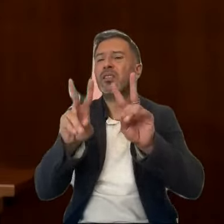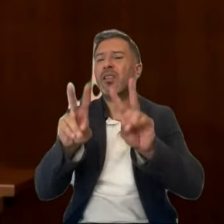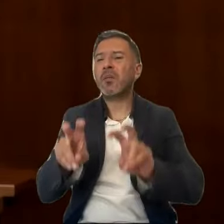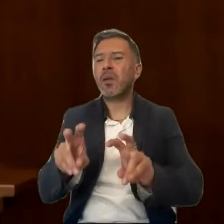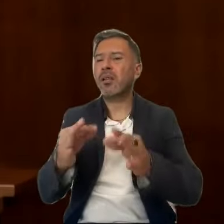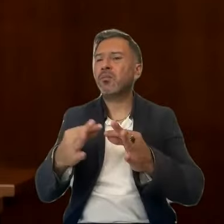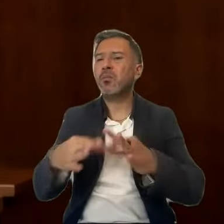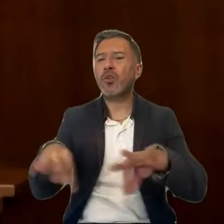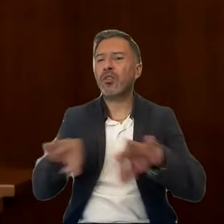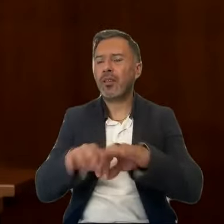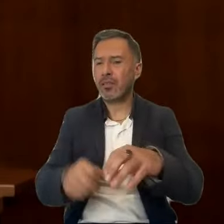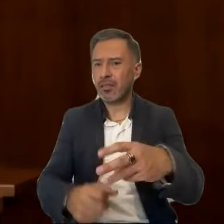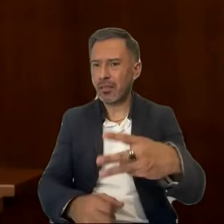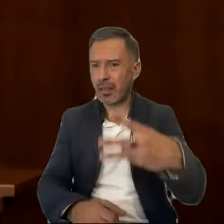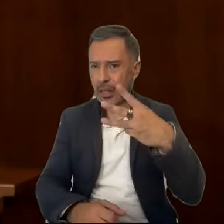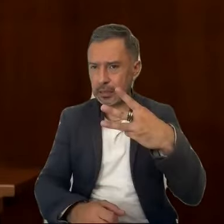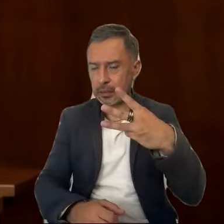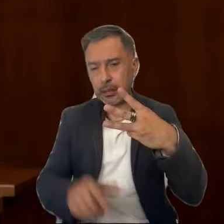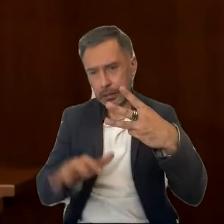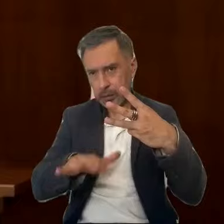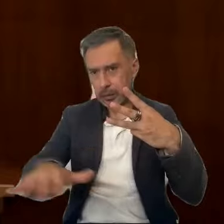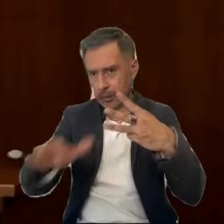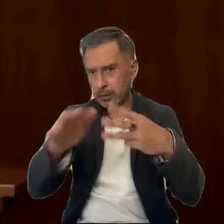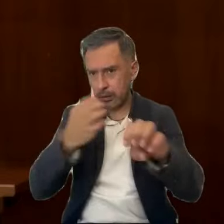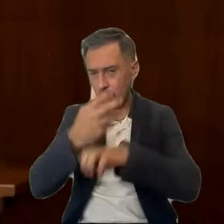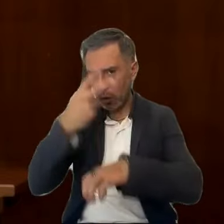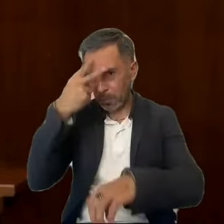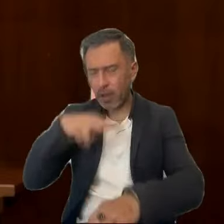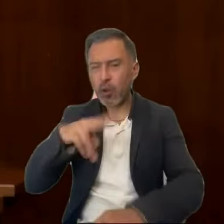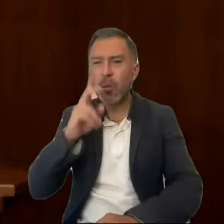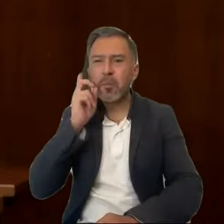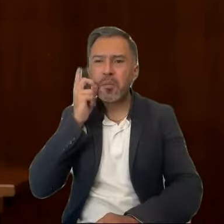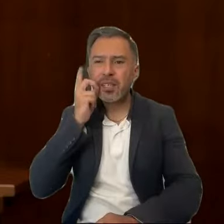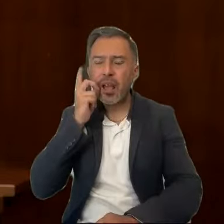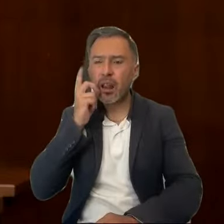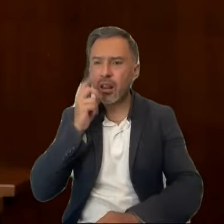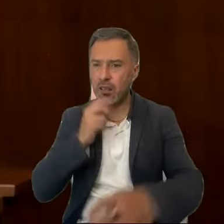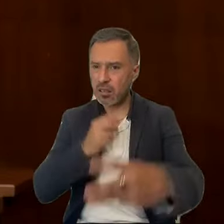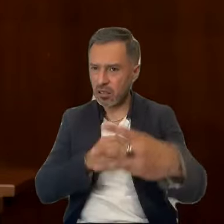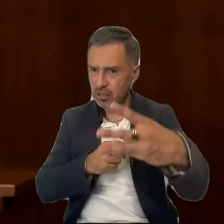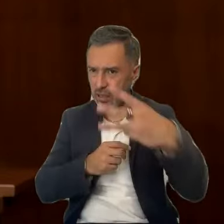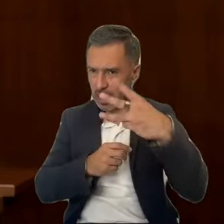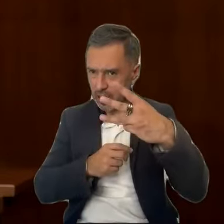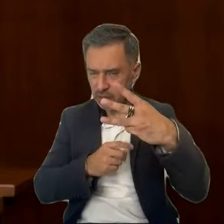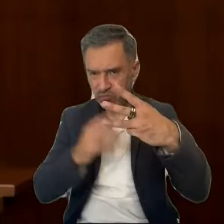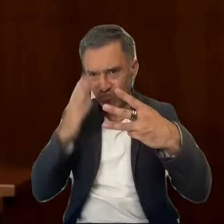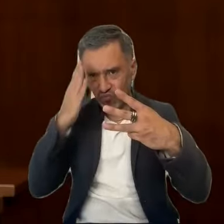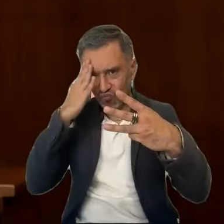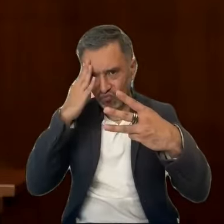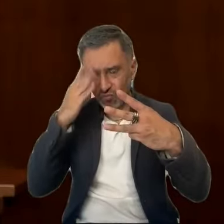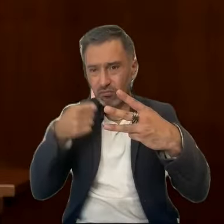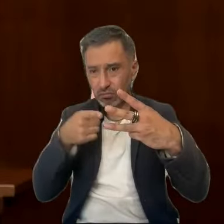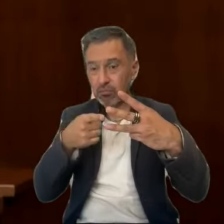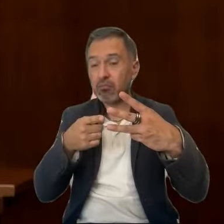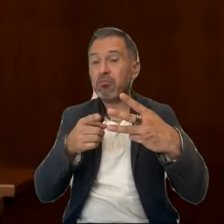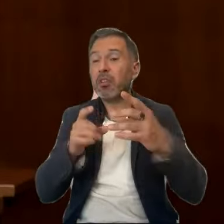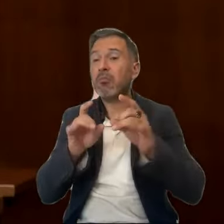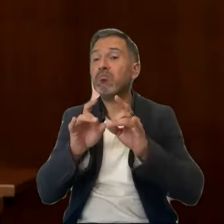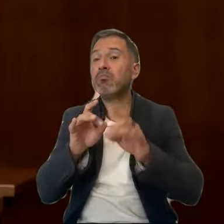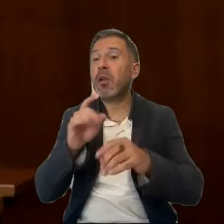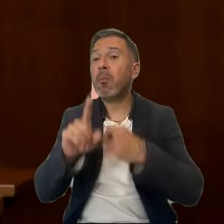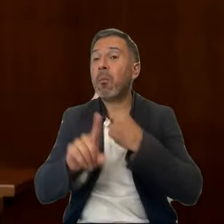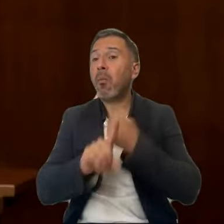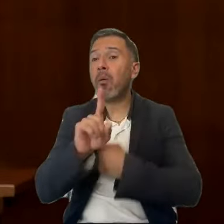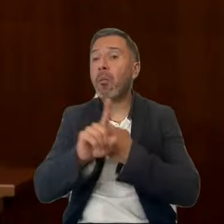contexto mezcalero mexiquense, buscando cubrir la totalidad de las posibles cuestiones que